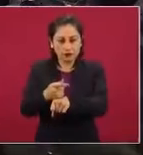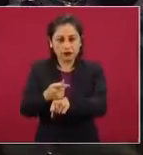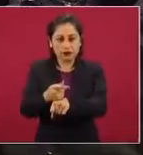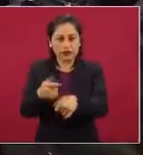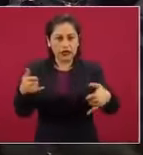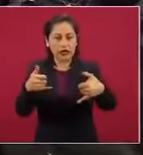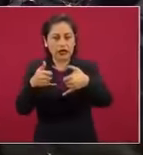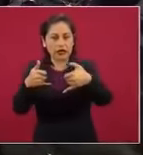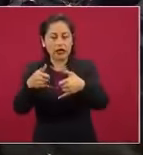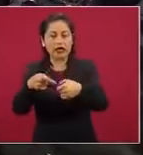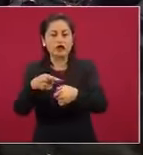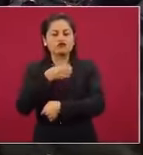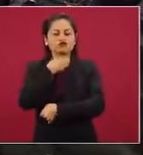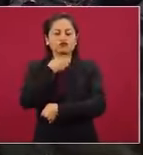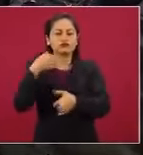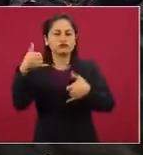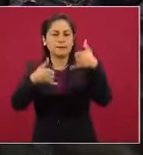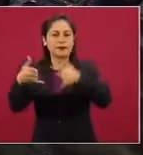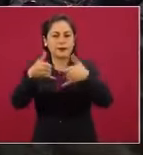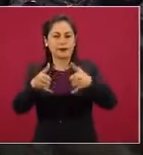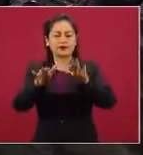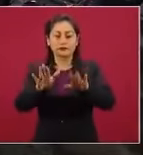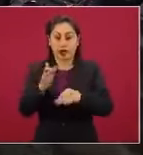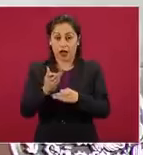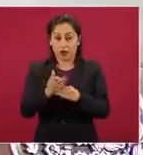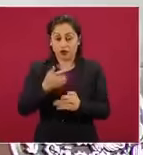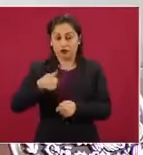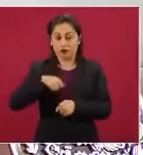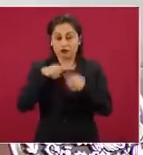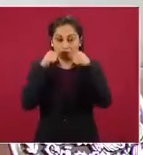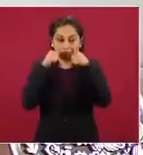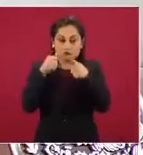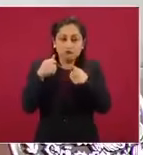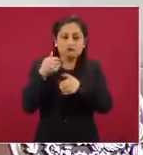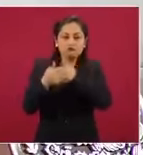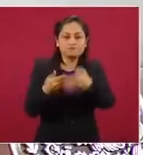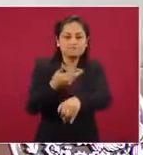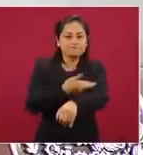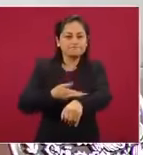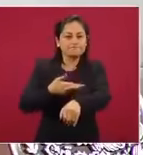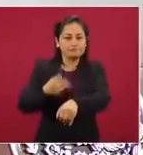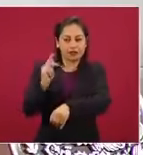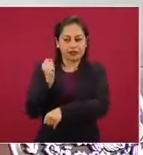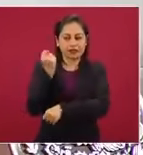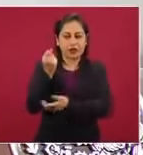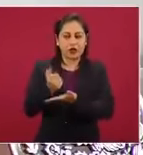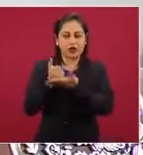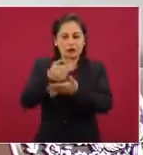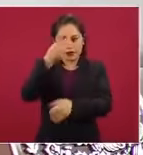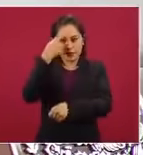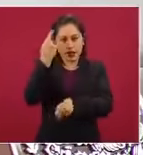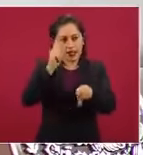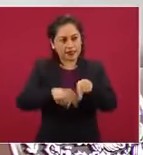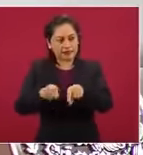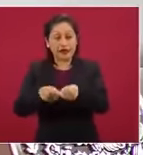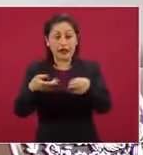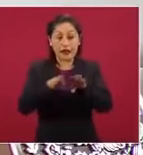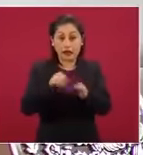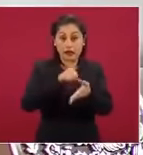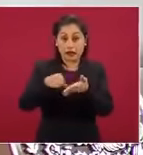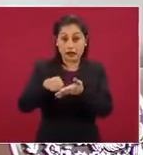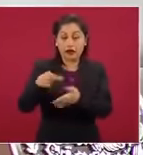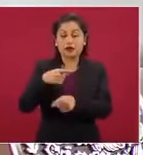saturan las llamadas telefónicas. Entonces, estamos ahorita haciendo un proceso tecnológico para ver cómo desactivamos estos conmutadores donde estamos recibiendo las